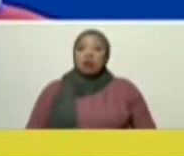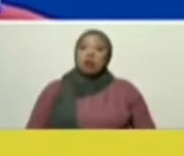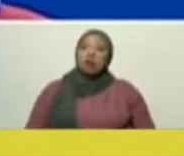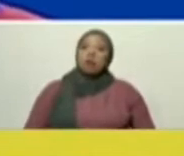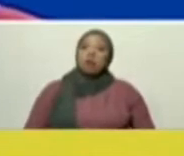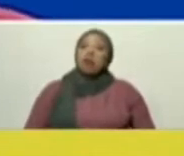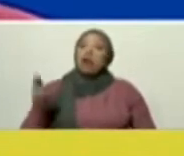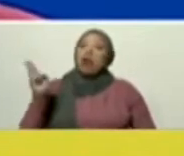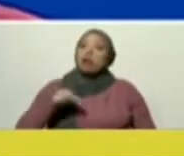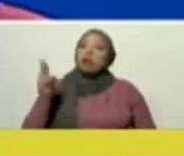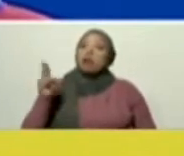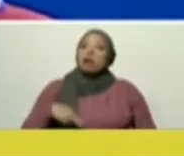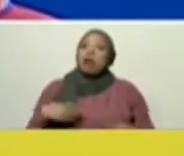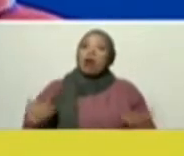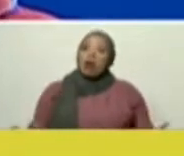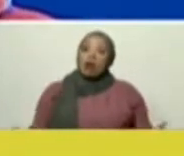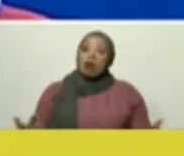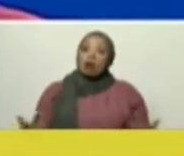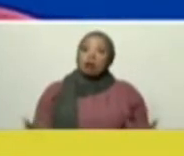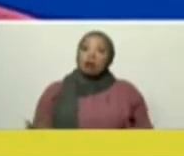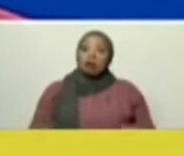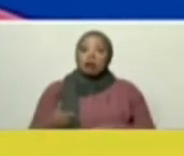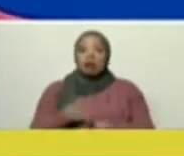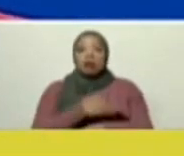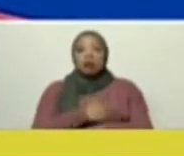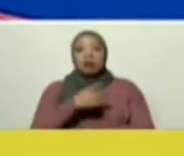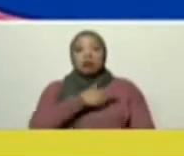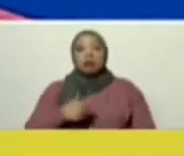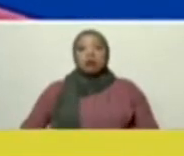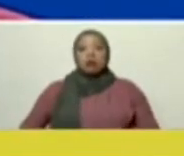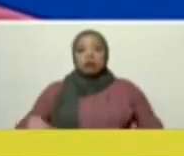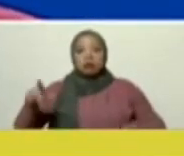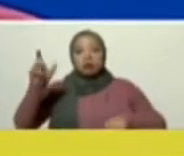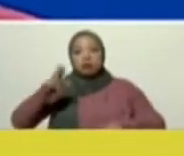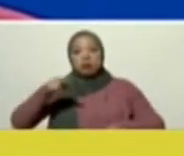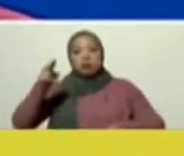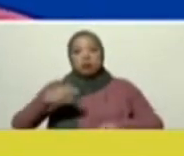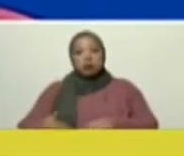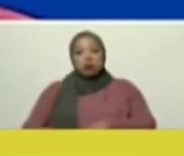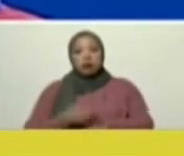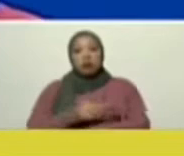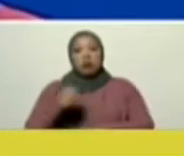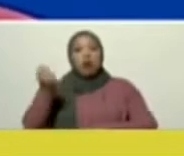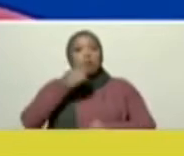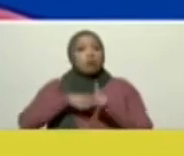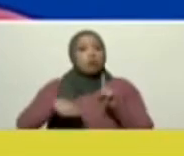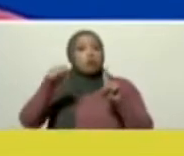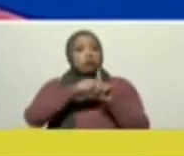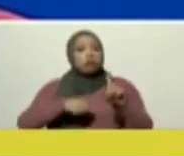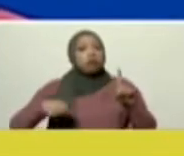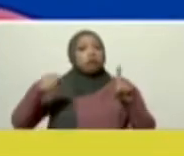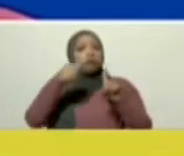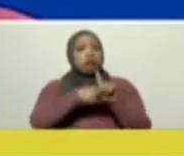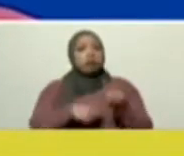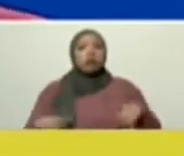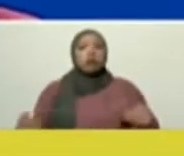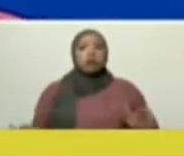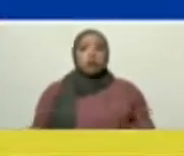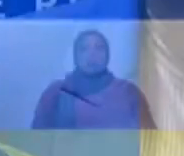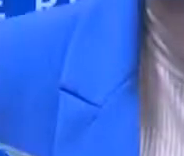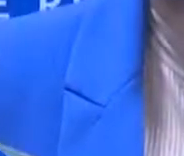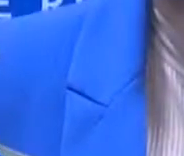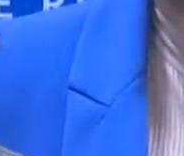nunca en mi país han encarcelado los que les quitaron los ojos a los jóvenes que salieron a protestar hace tres años atrás